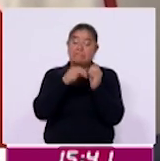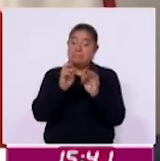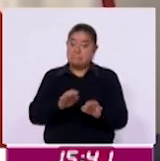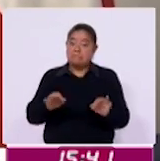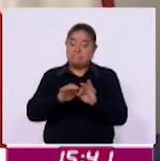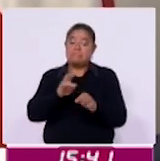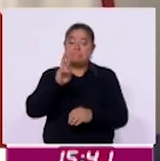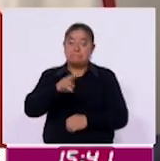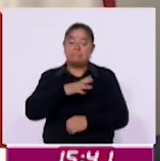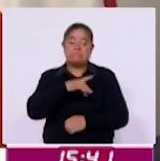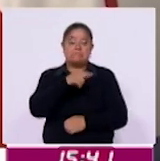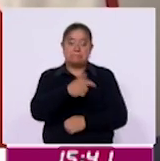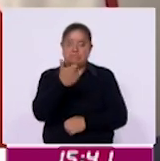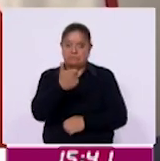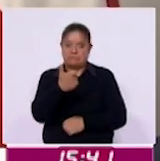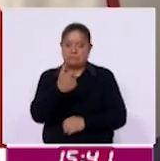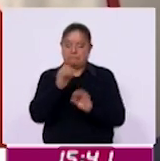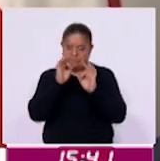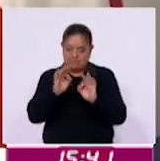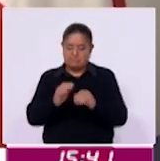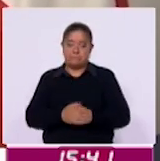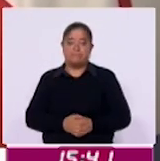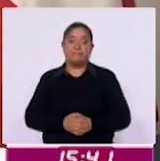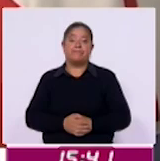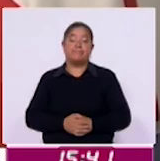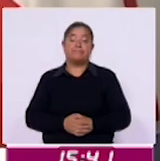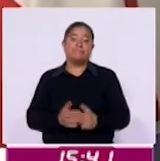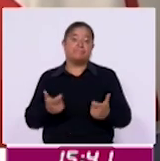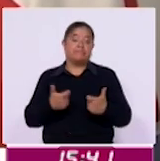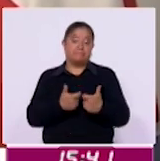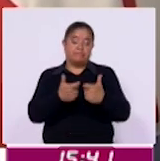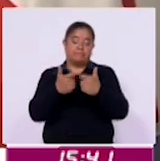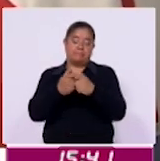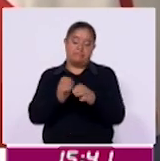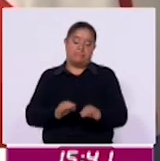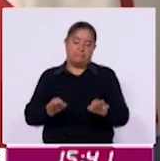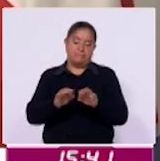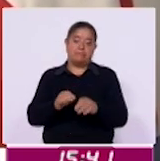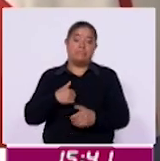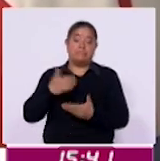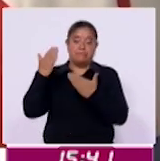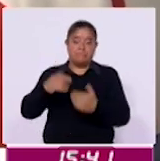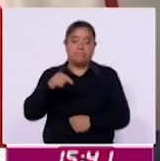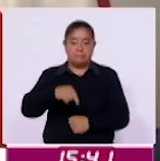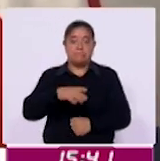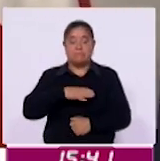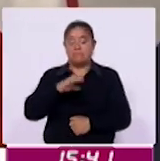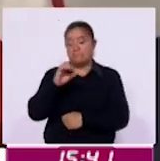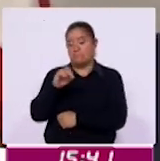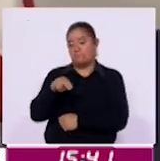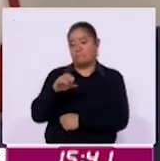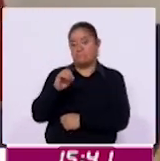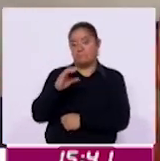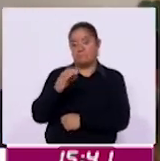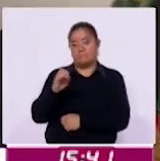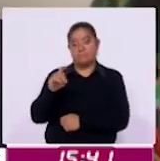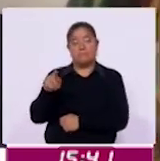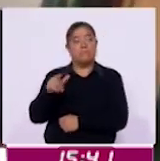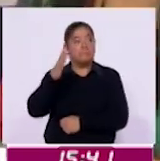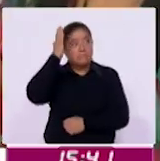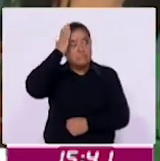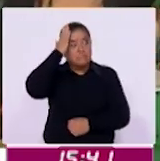realmente finanzas sanas y una salud financiera importante. Nos encontramos en las instalaciones de la CONOCEP y su titular, Marisol